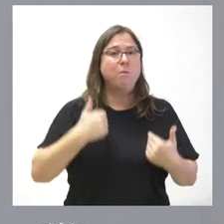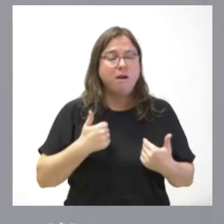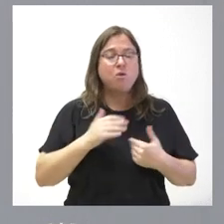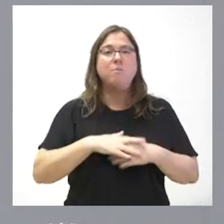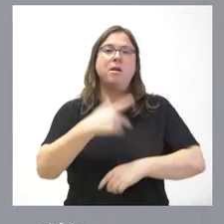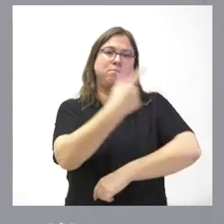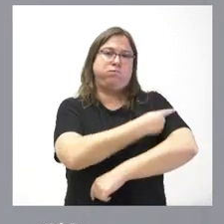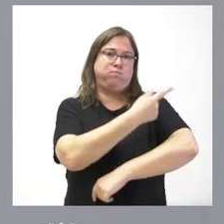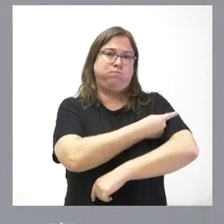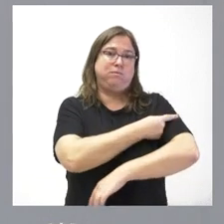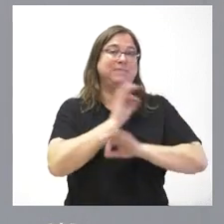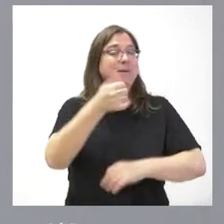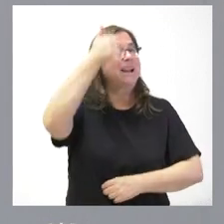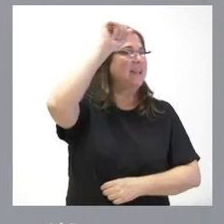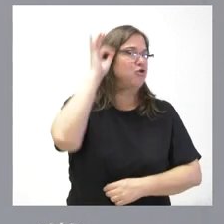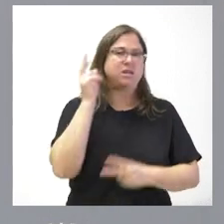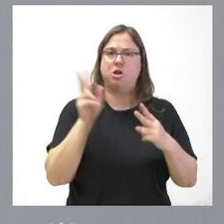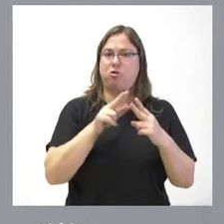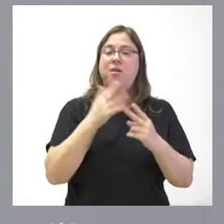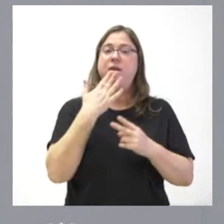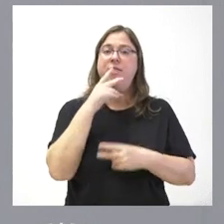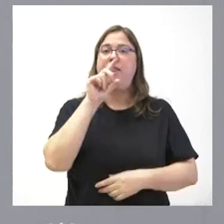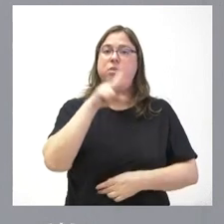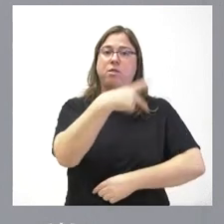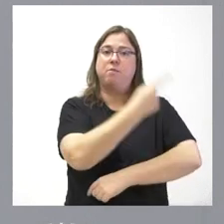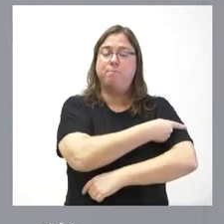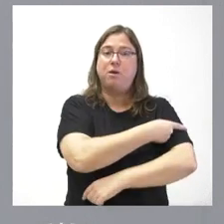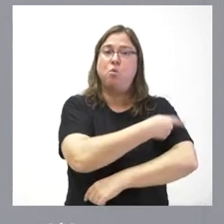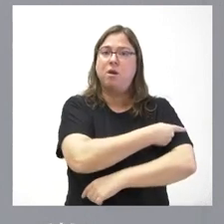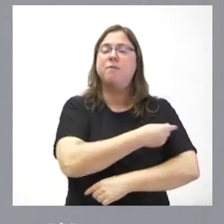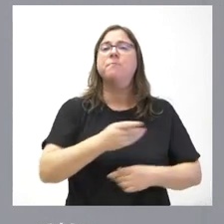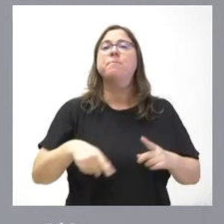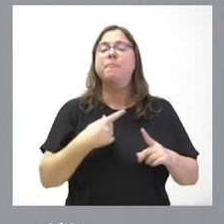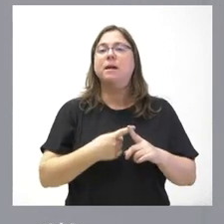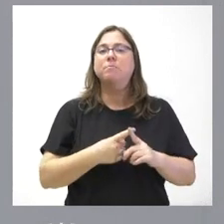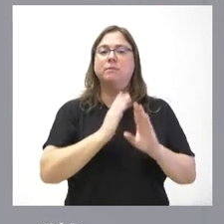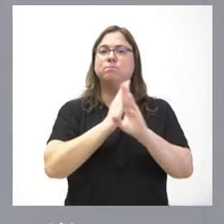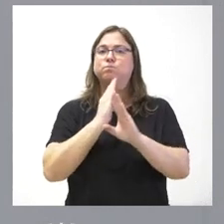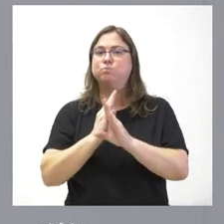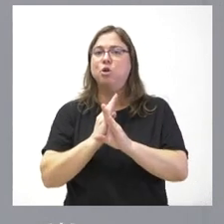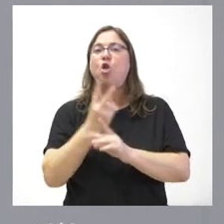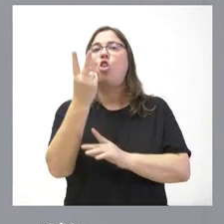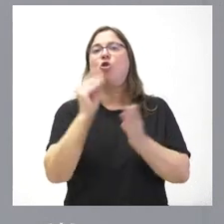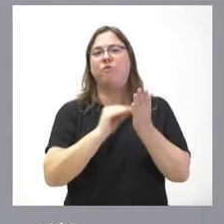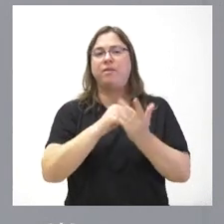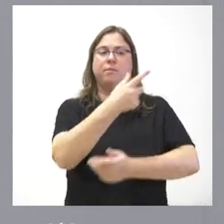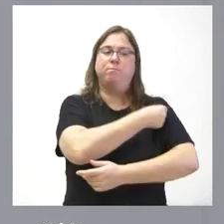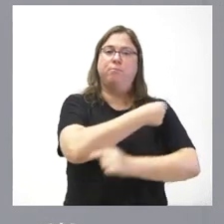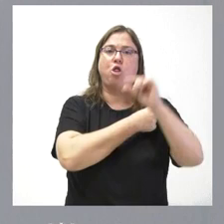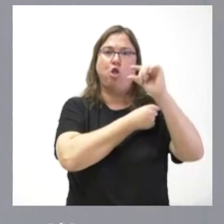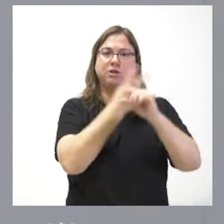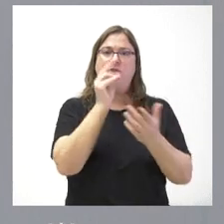vacunación y se dirige tanto a niños como a niñas de 12 años y su vacunación cuenta con una Pauta de administración de dos dosis